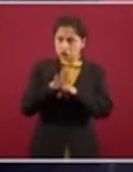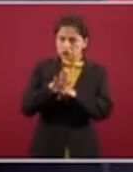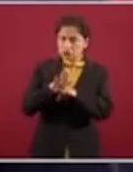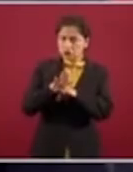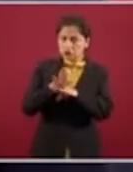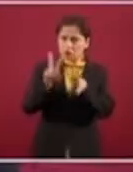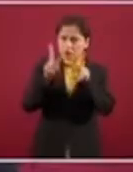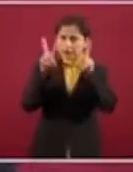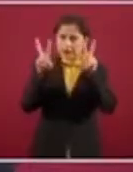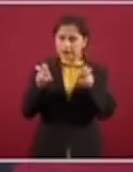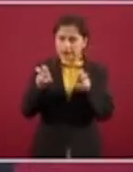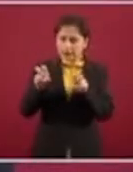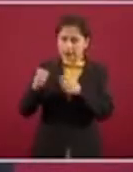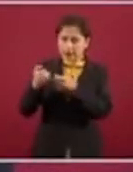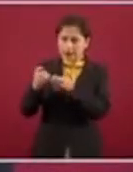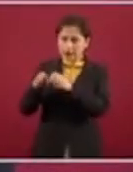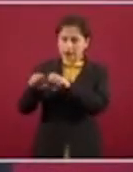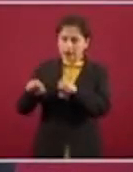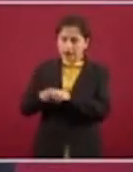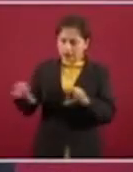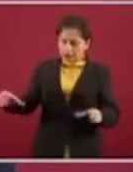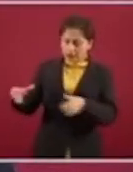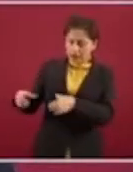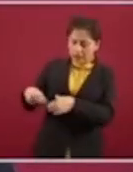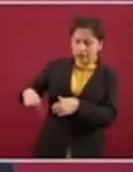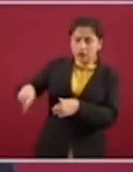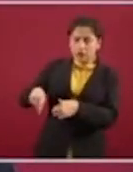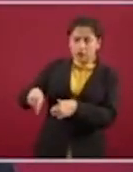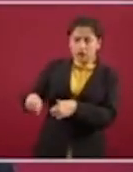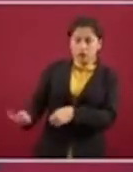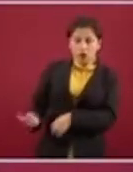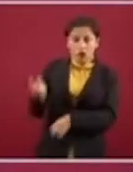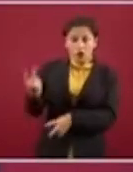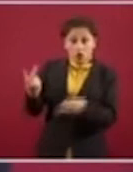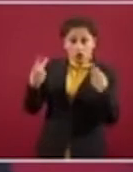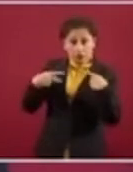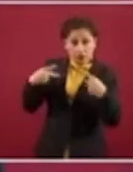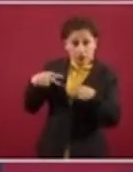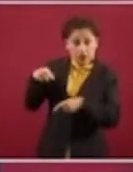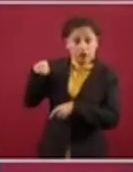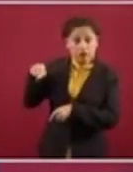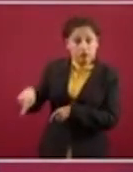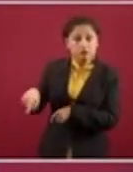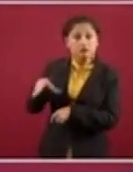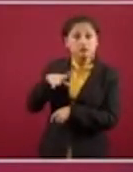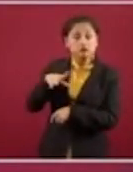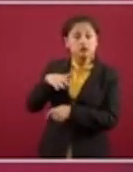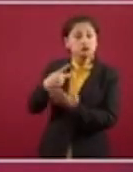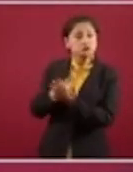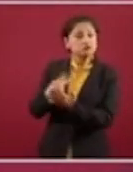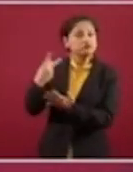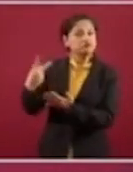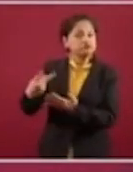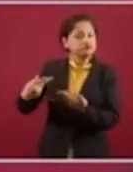Dos premios nacionales de ciencia y especialistas